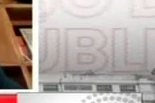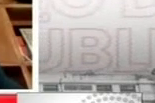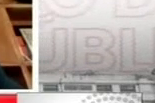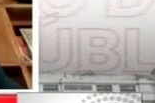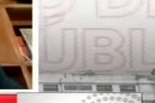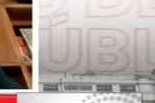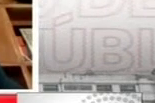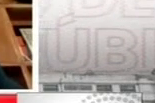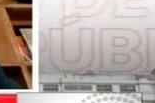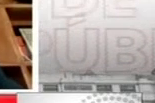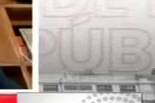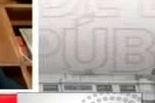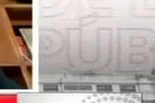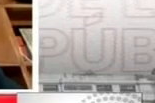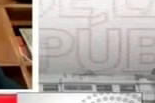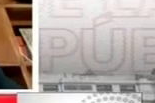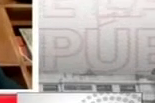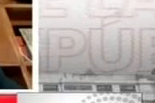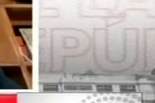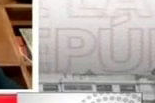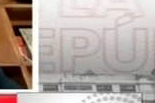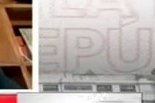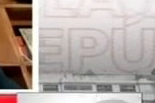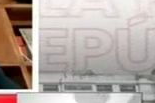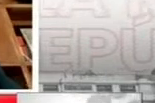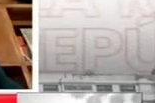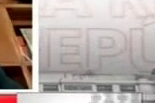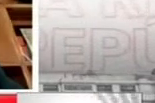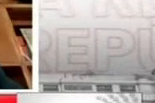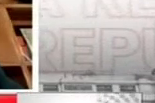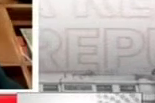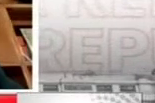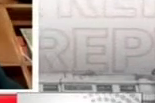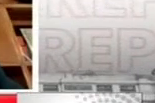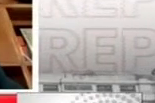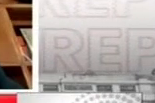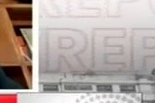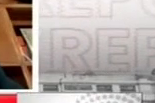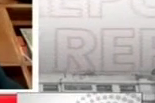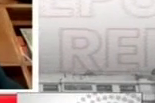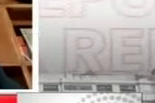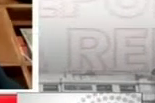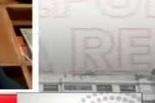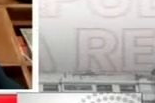y los ingresos no solo se han detenido, han decrecido